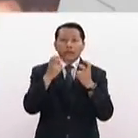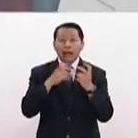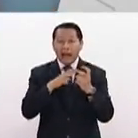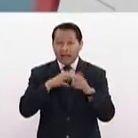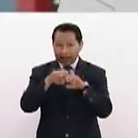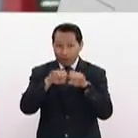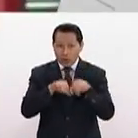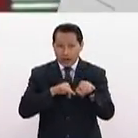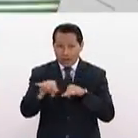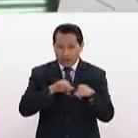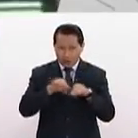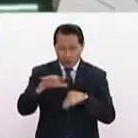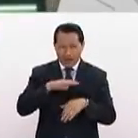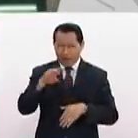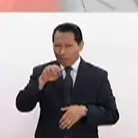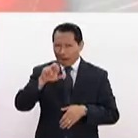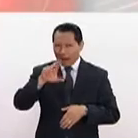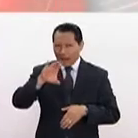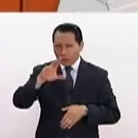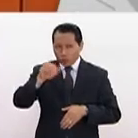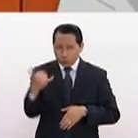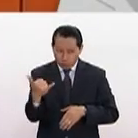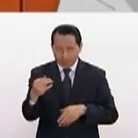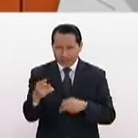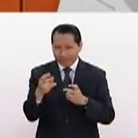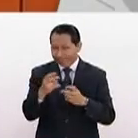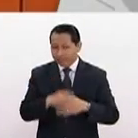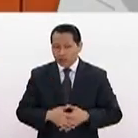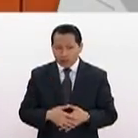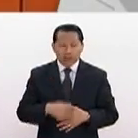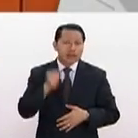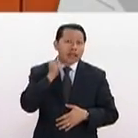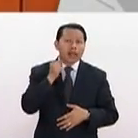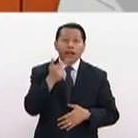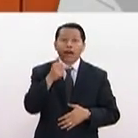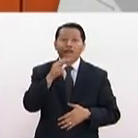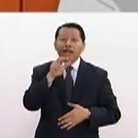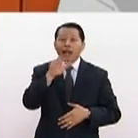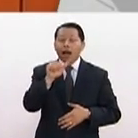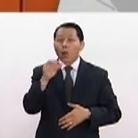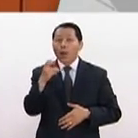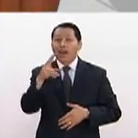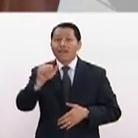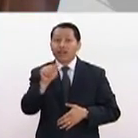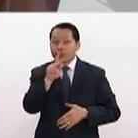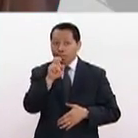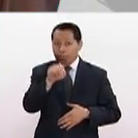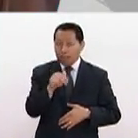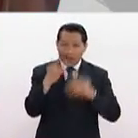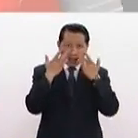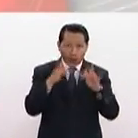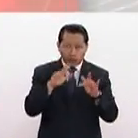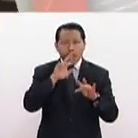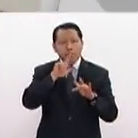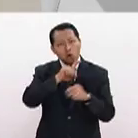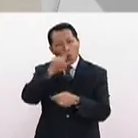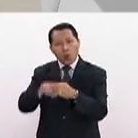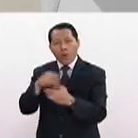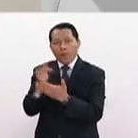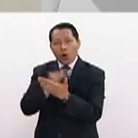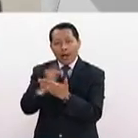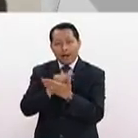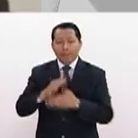del aspirante independiente Marichuy. Renuncia la senadora Gabriela Cuevas al PAN, se va con Morena.